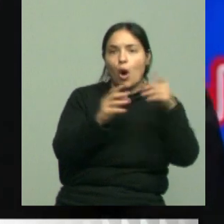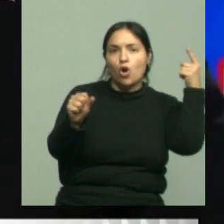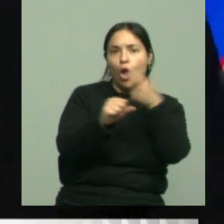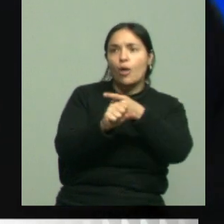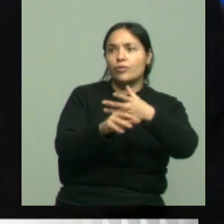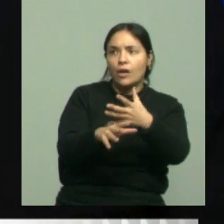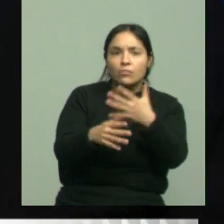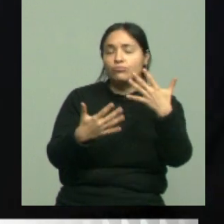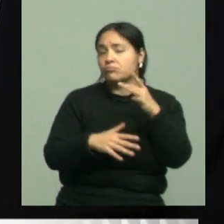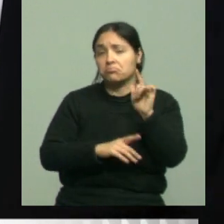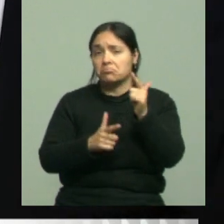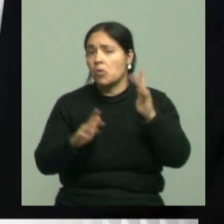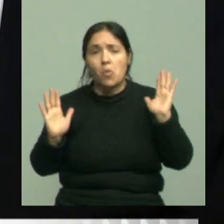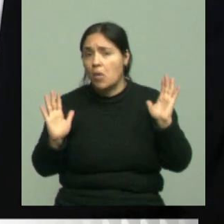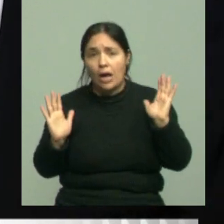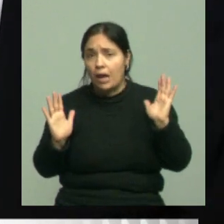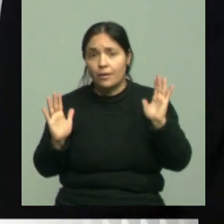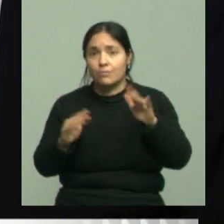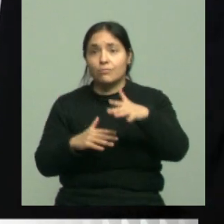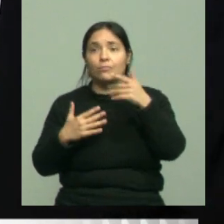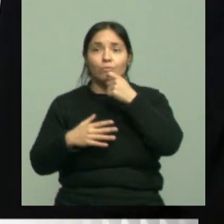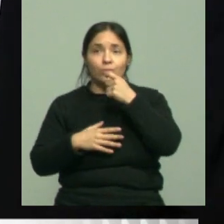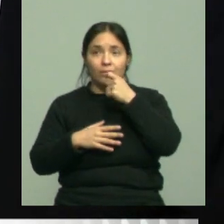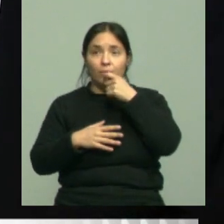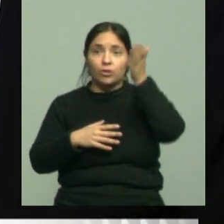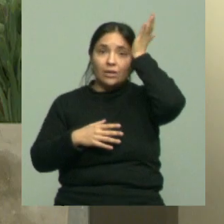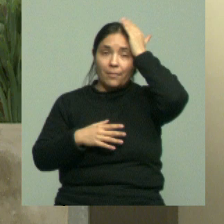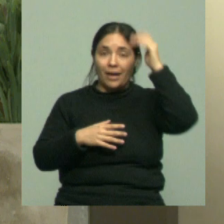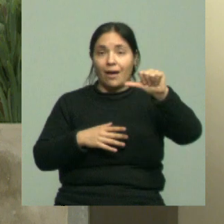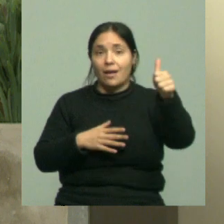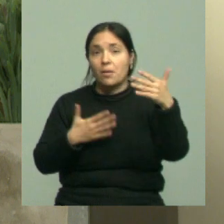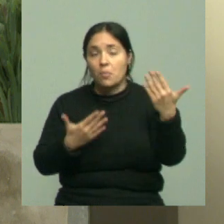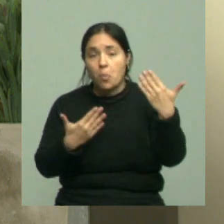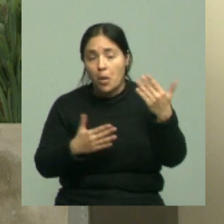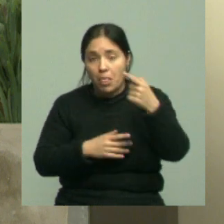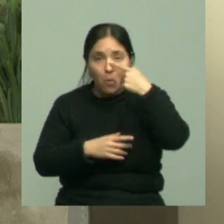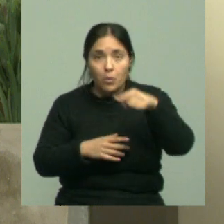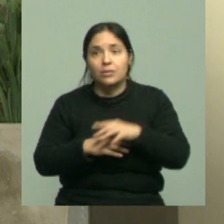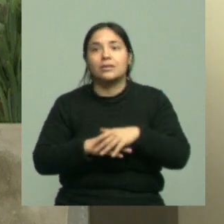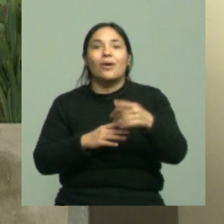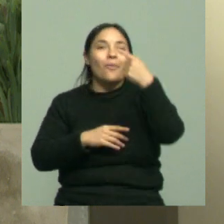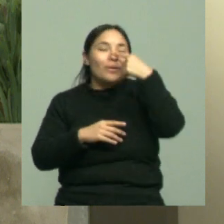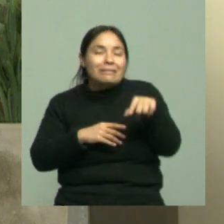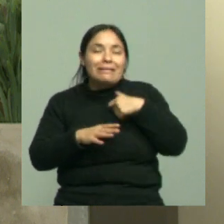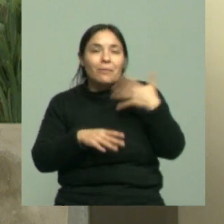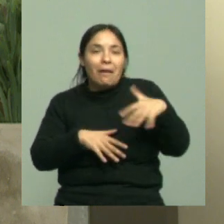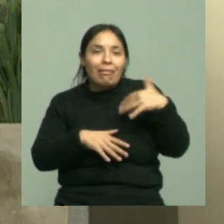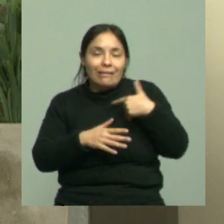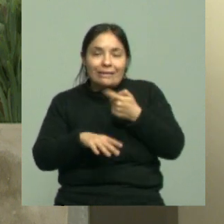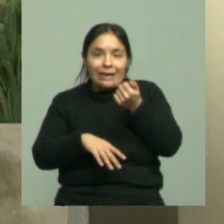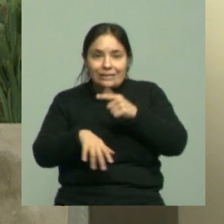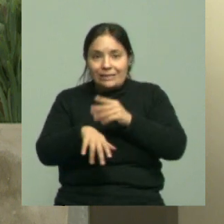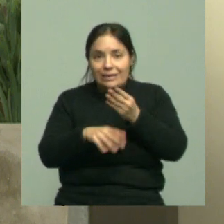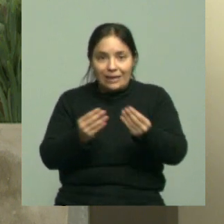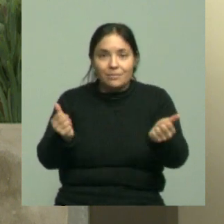que llevarían a ganar a Donald Trump una elección. Sin duda. Me quedo con lo último porque me están corriendo, pero no quería dejar de mencionar esto, que era